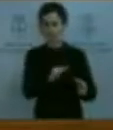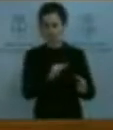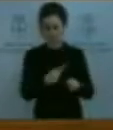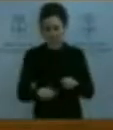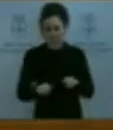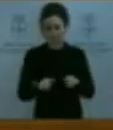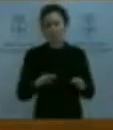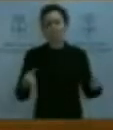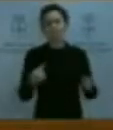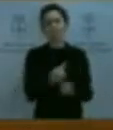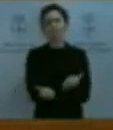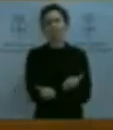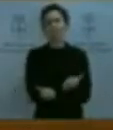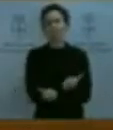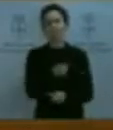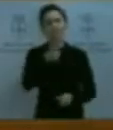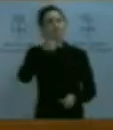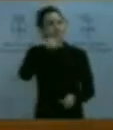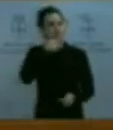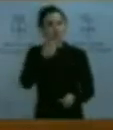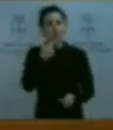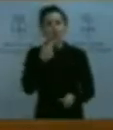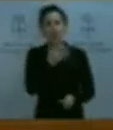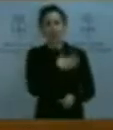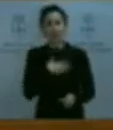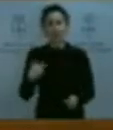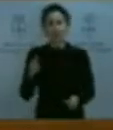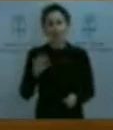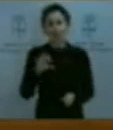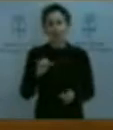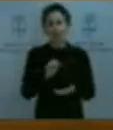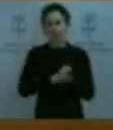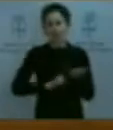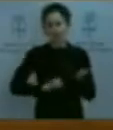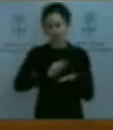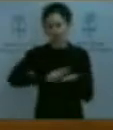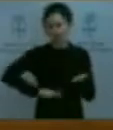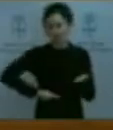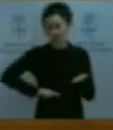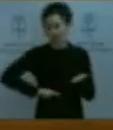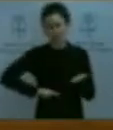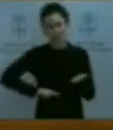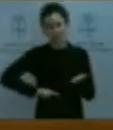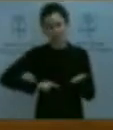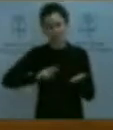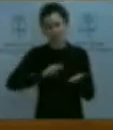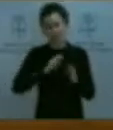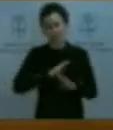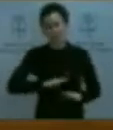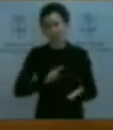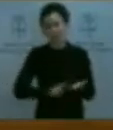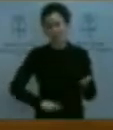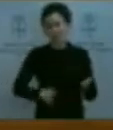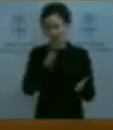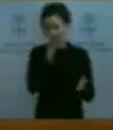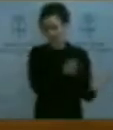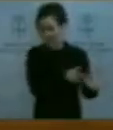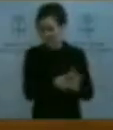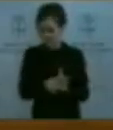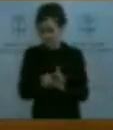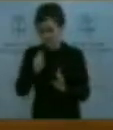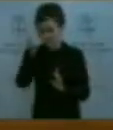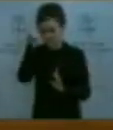el informe PISA, cosa que dudo bastante, verá cómo la financiación no va pareja al éxito académico. Puede ser un eje que ayuda, pero no va